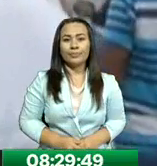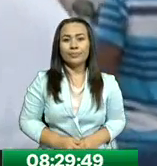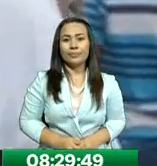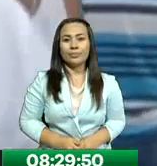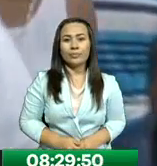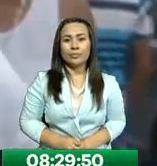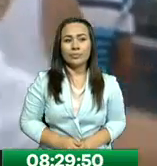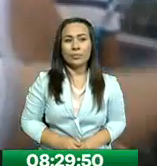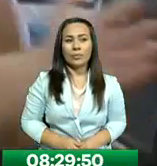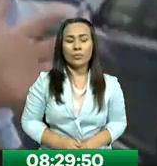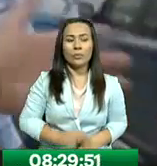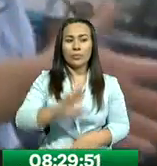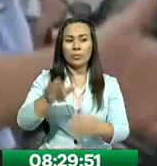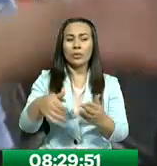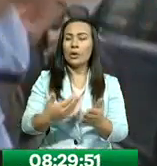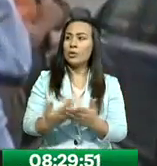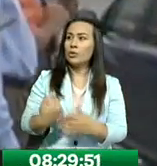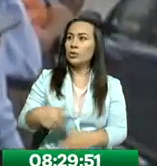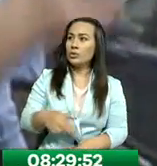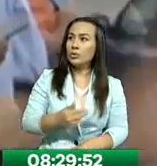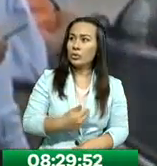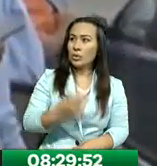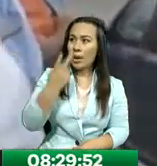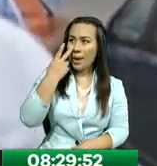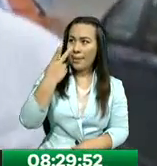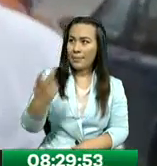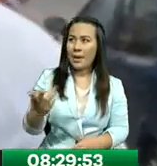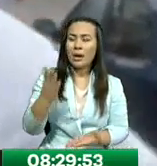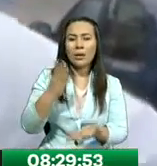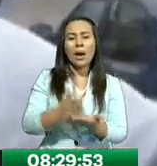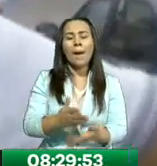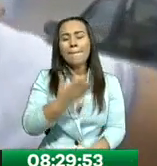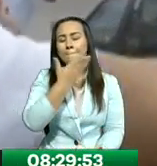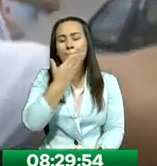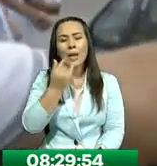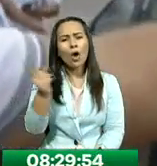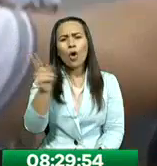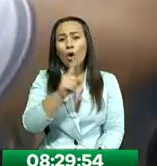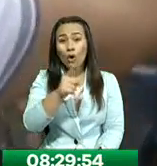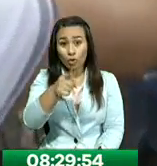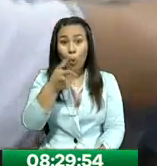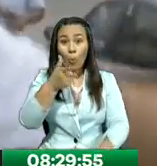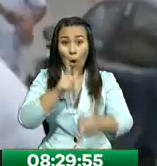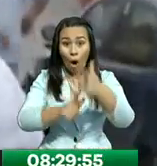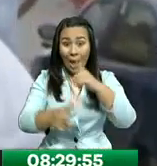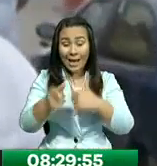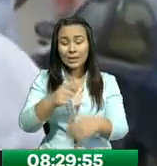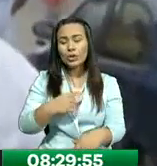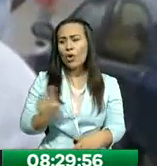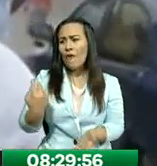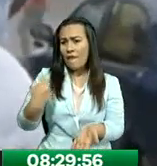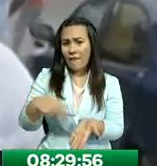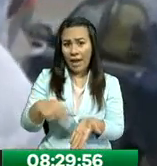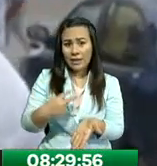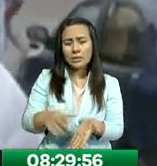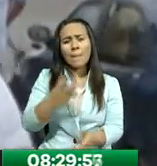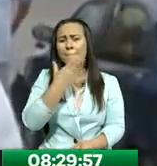Y evitamos todo estos problemas, ¿no? Una vida que casi está en peligro, un chico que por ahí también se